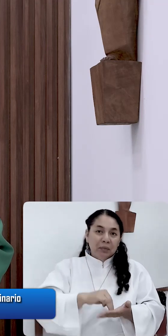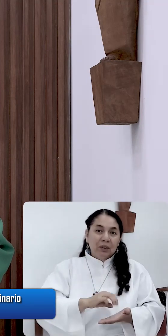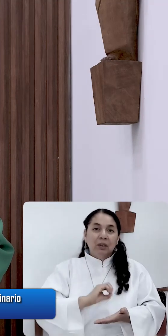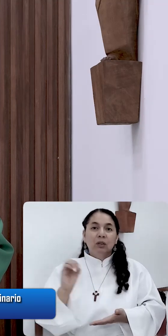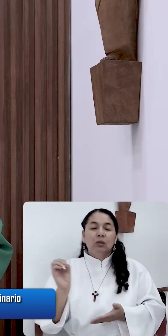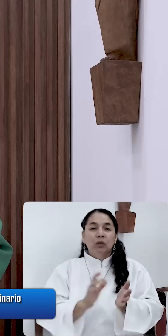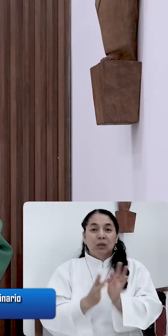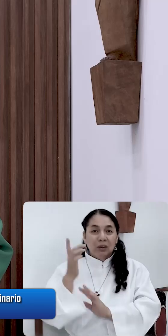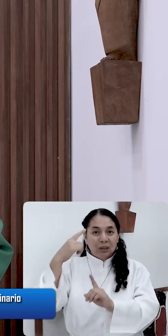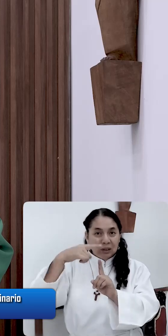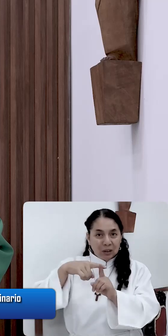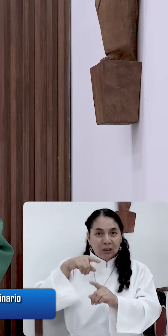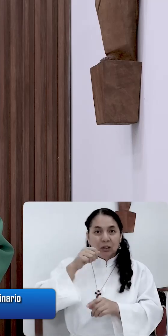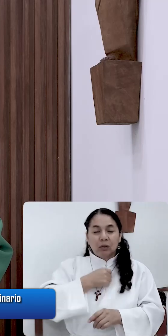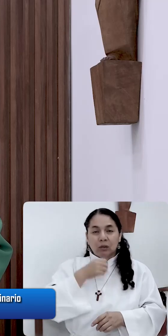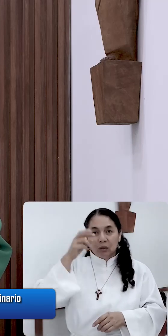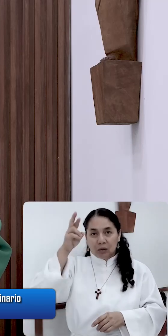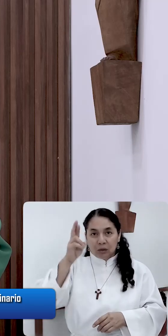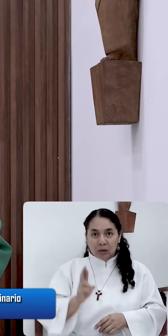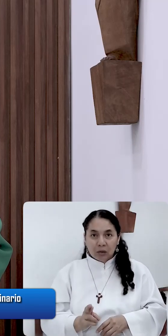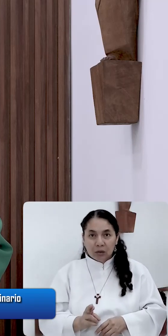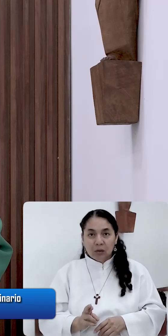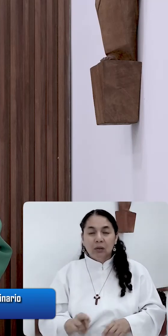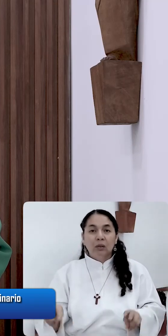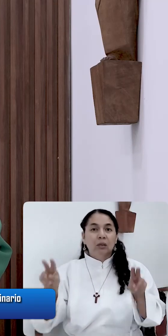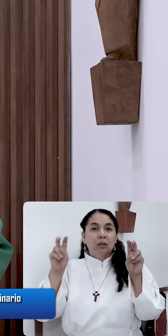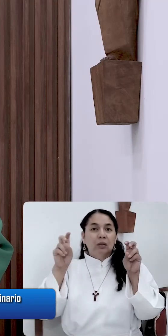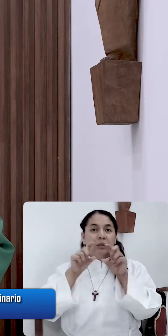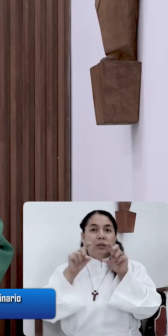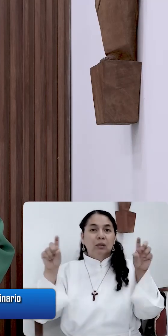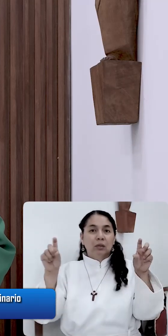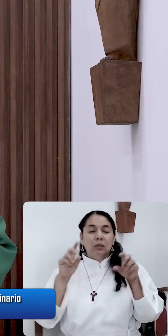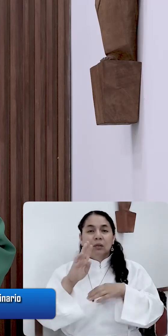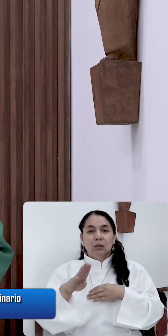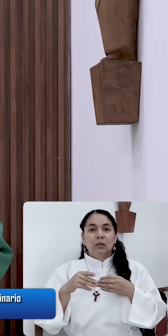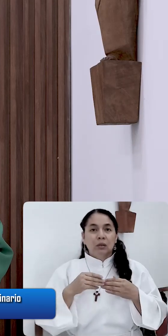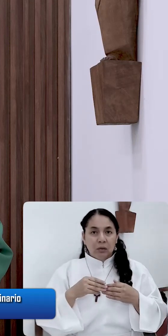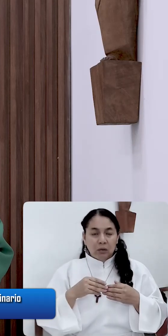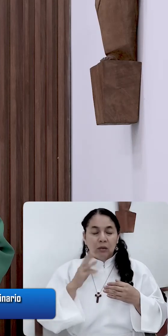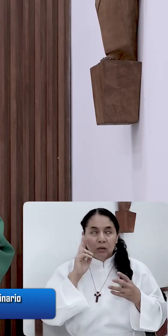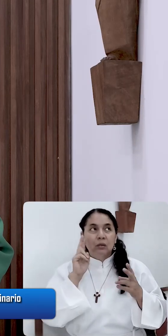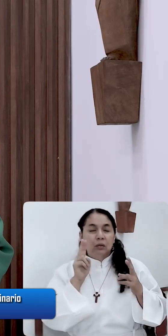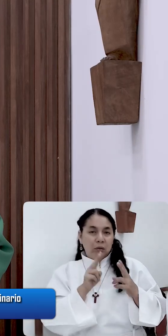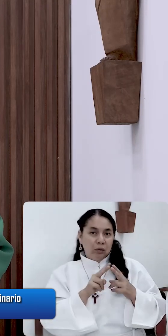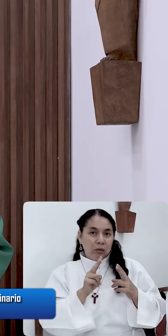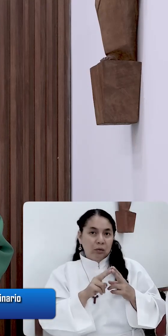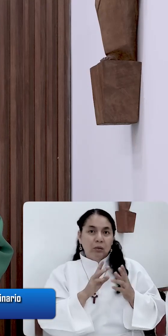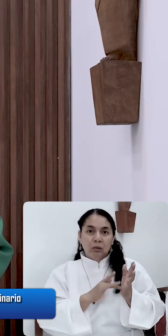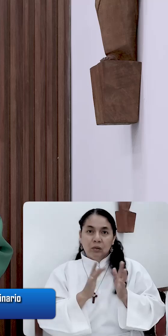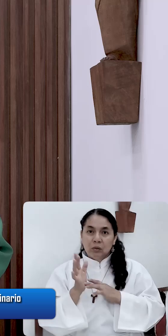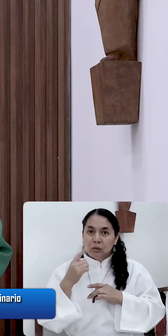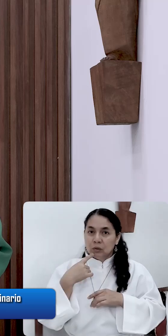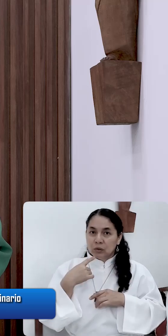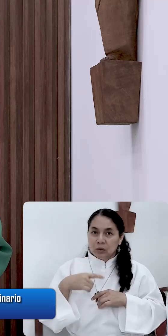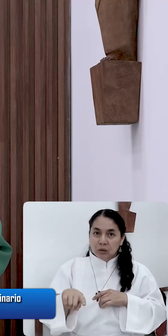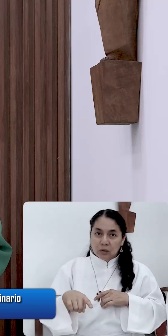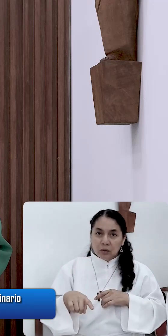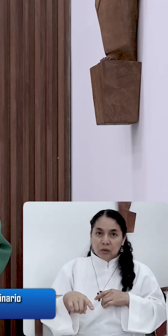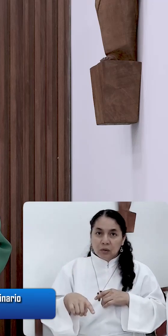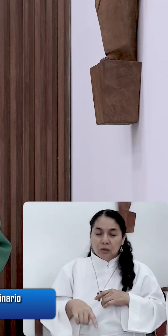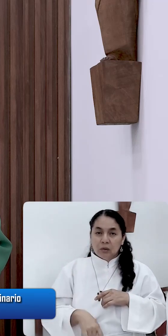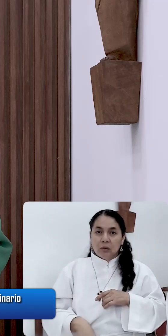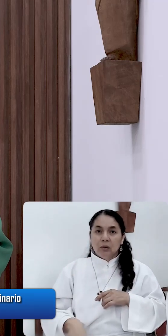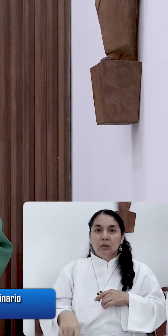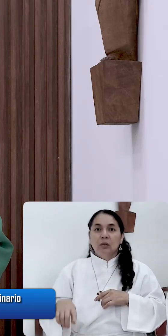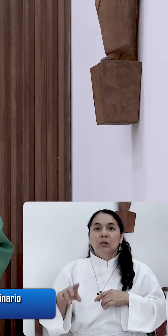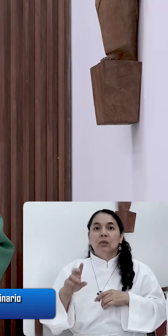el ungido del Señor. Ese es el título. Pedro reconoce. Y Jesús le dice que no